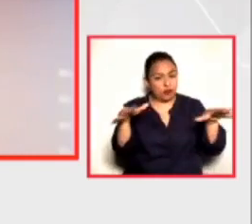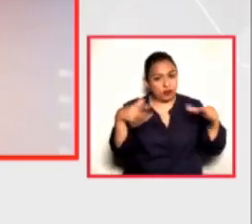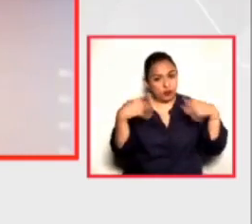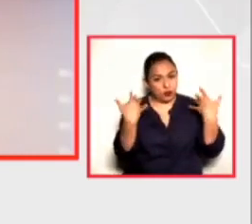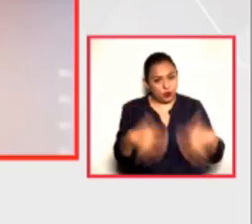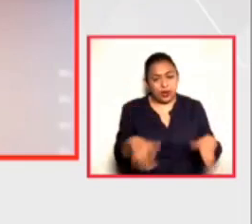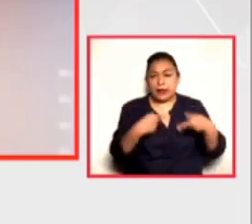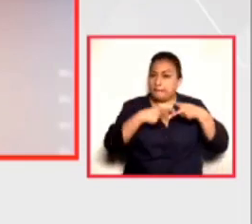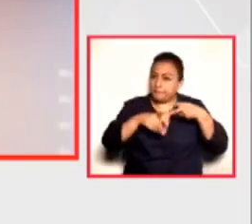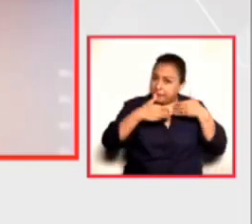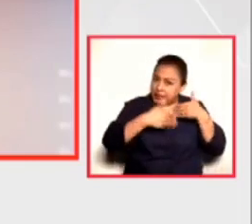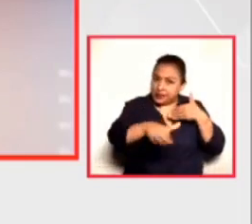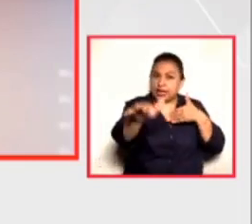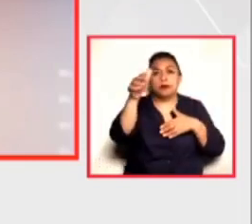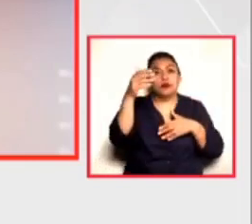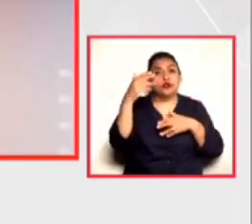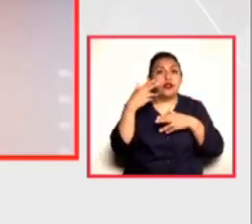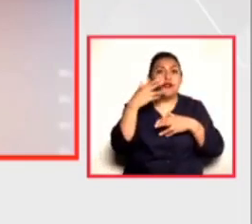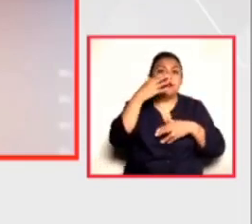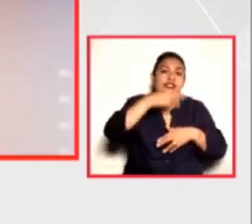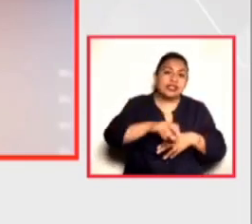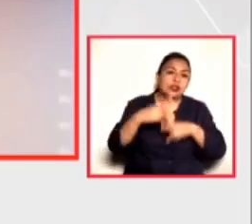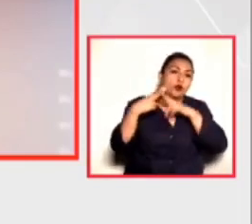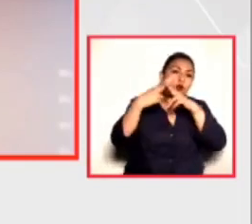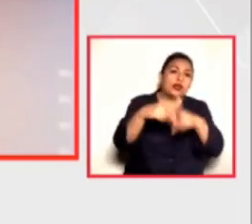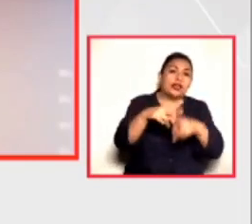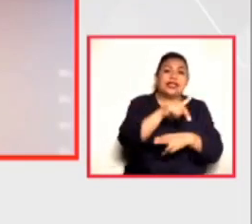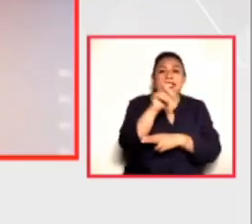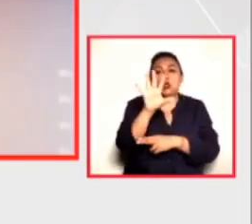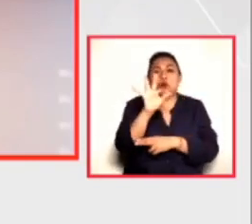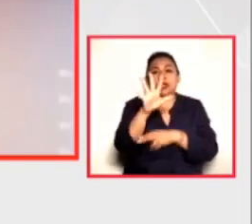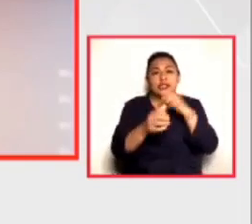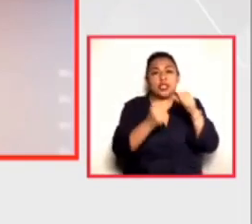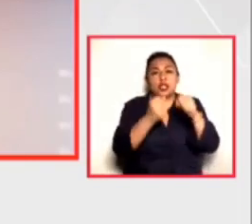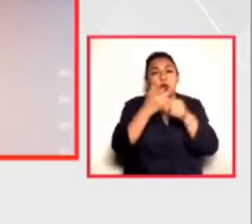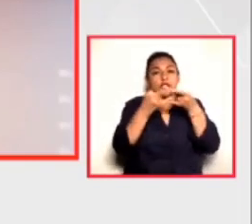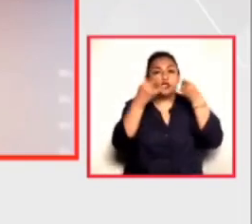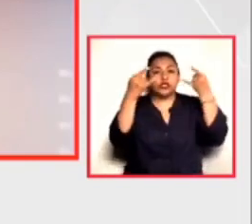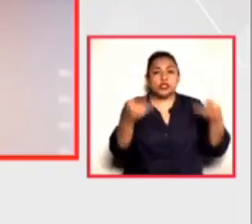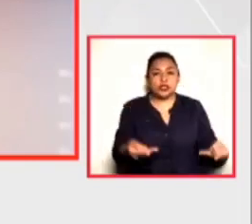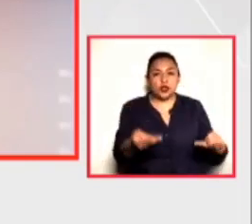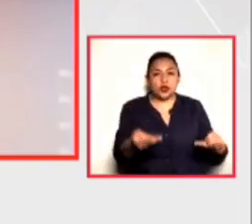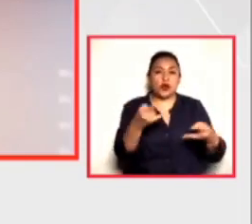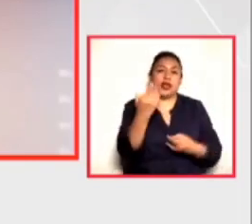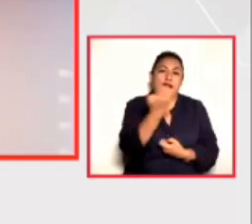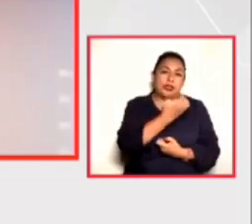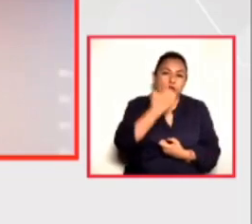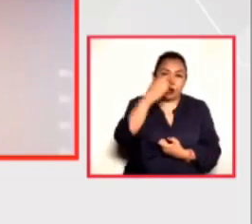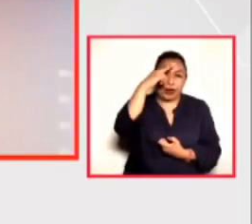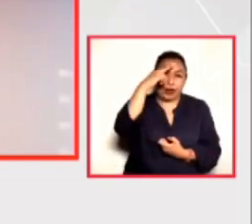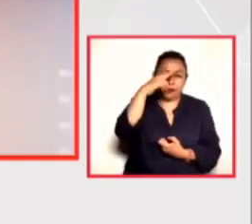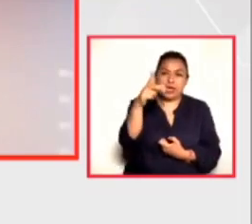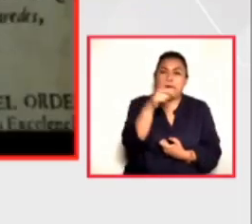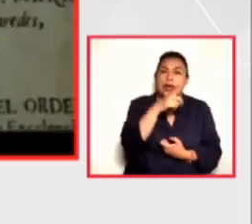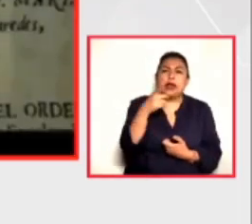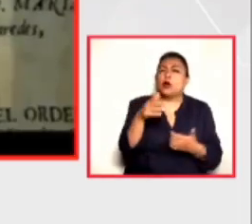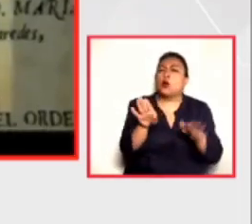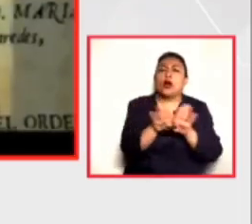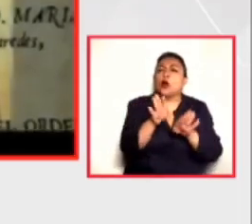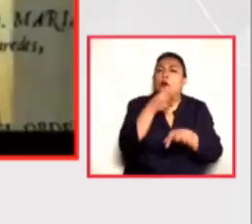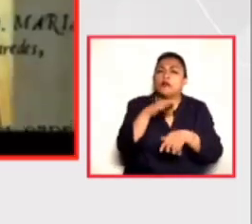celebrando 145 años de historia de la Academia Mexicana de la Lengua. ¿Cómo lo van a celebrar?